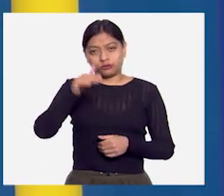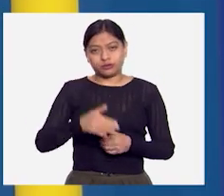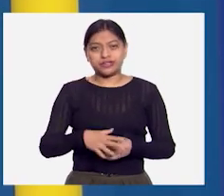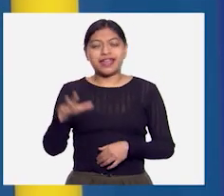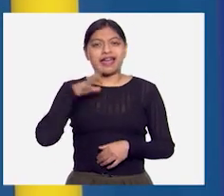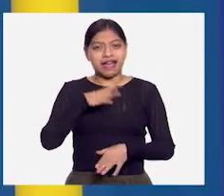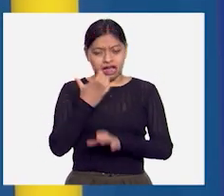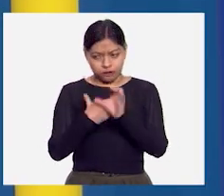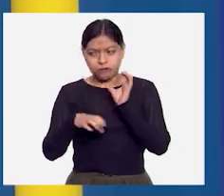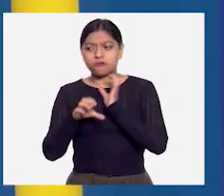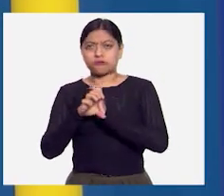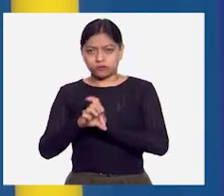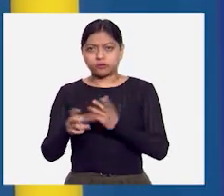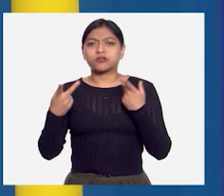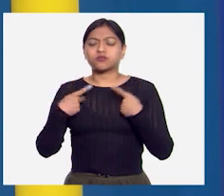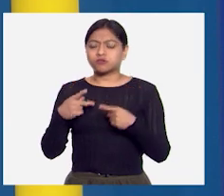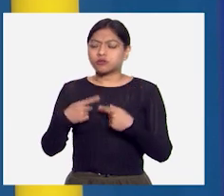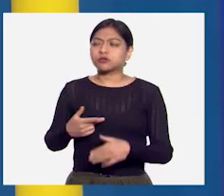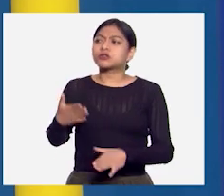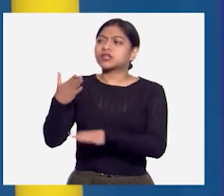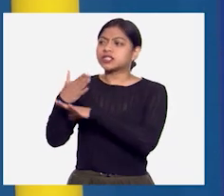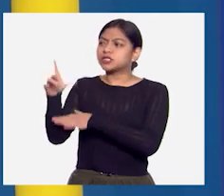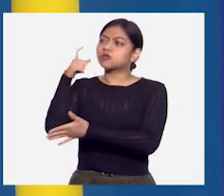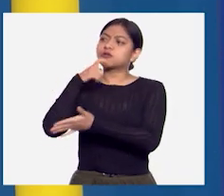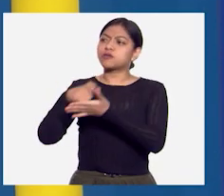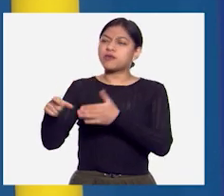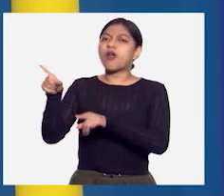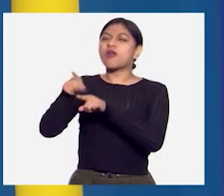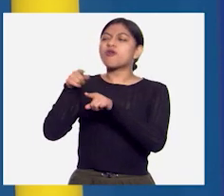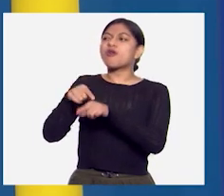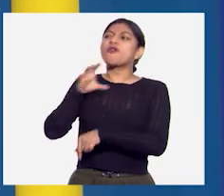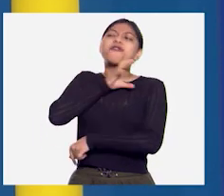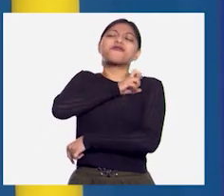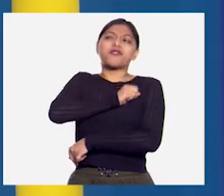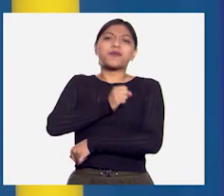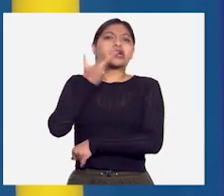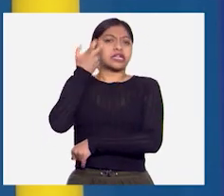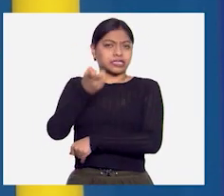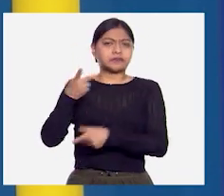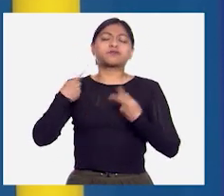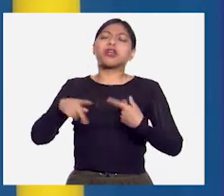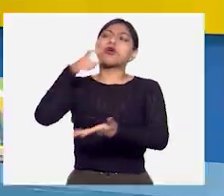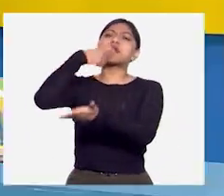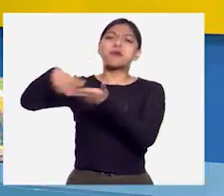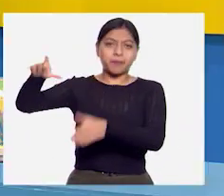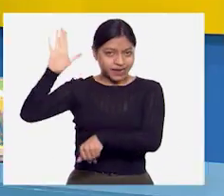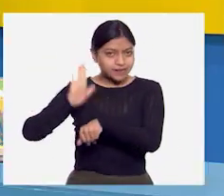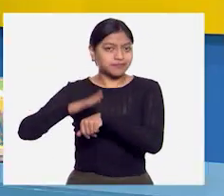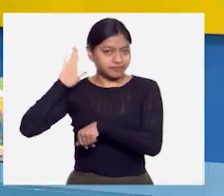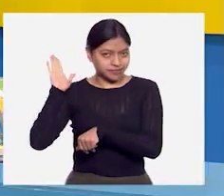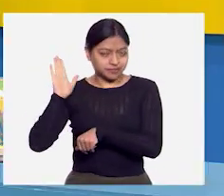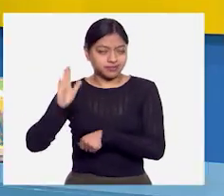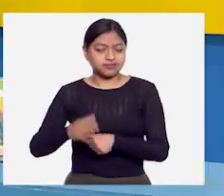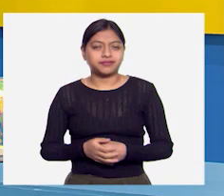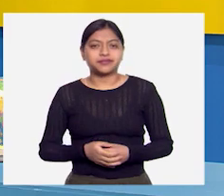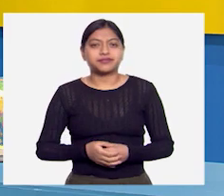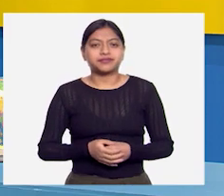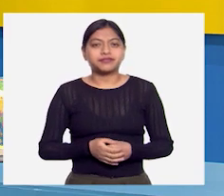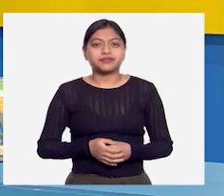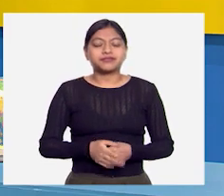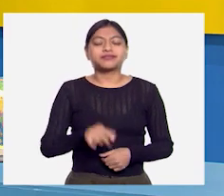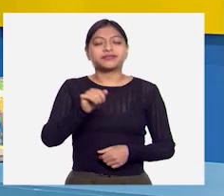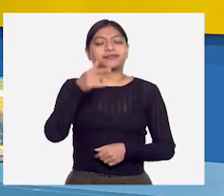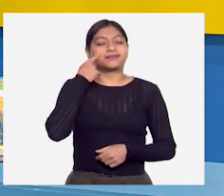hay artículos que los prefieren en un color porque es el que más les gusta o el que está de moda. Así es,